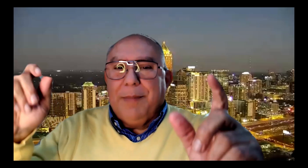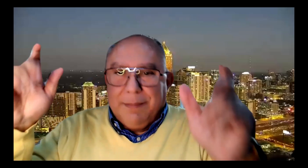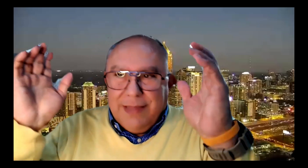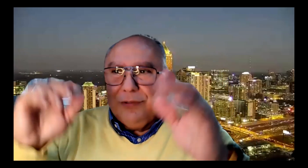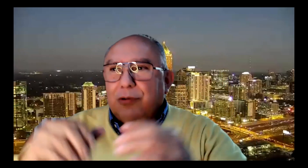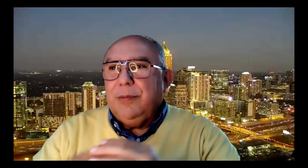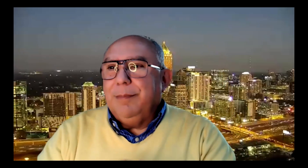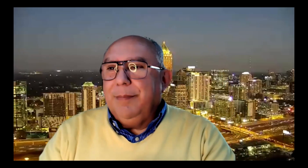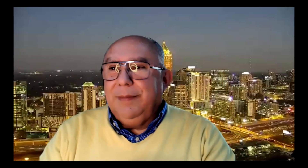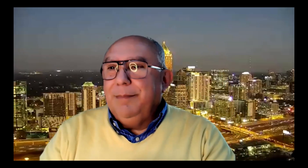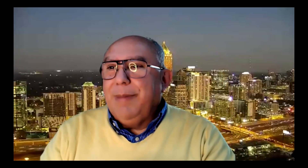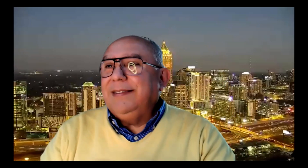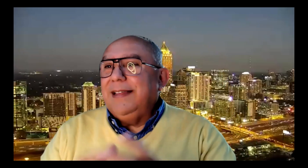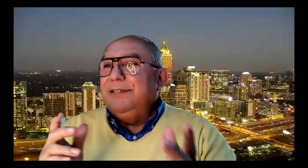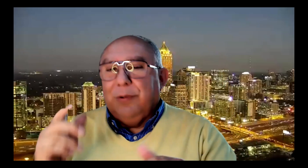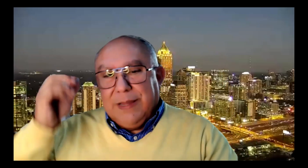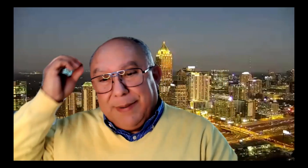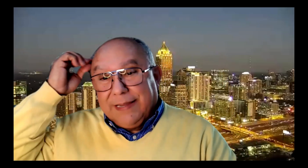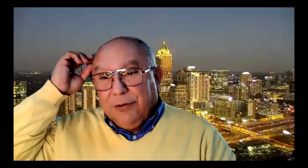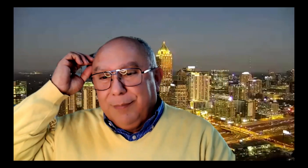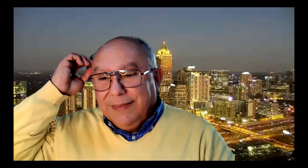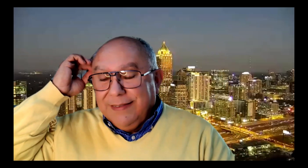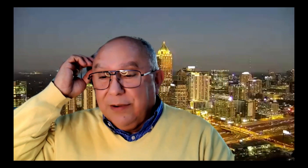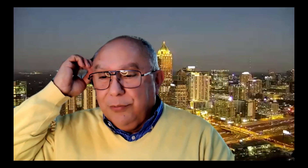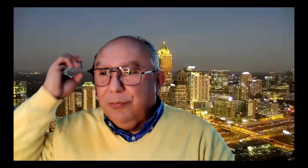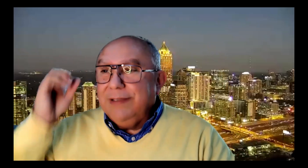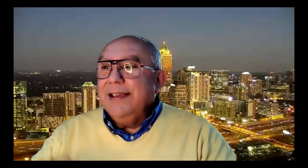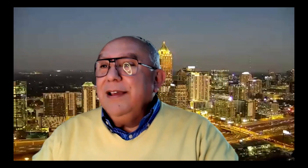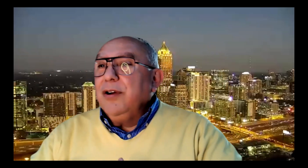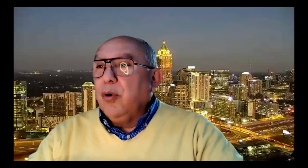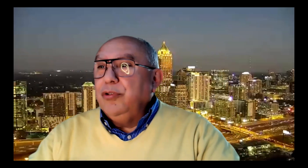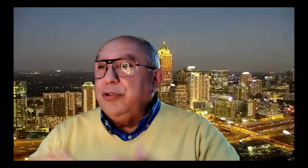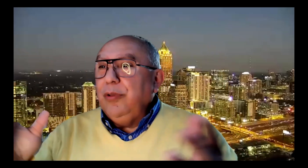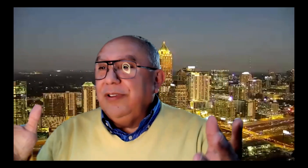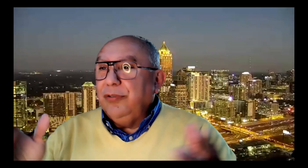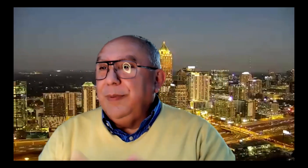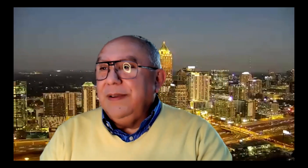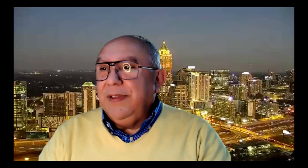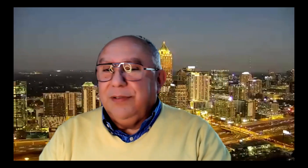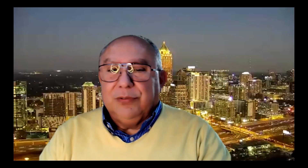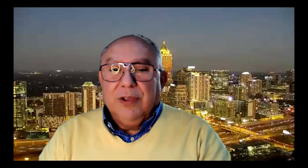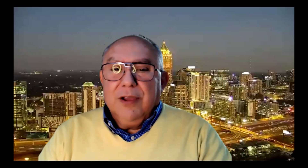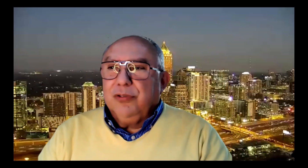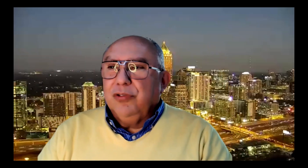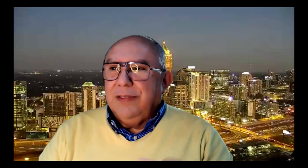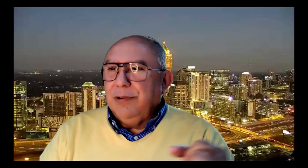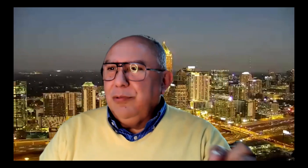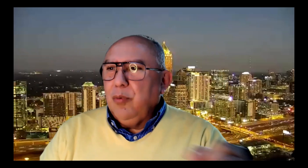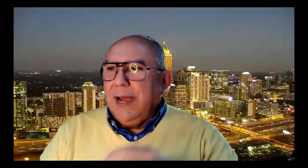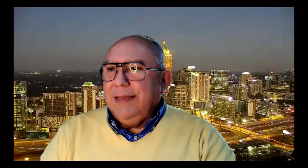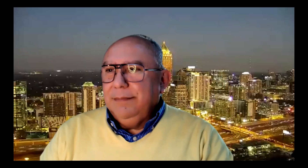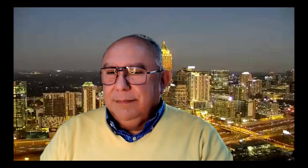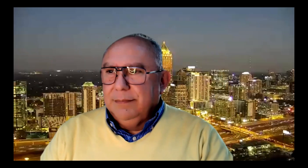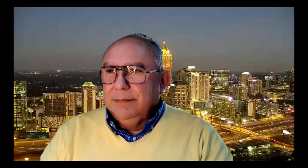un nombramiento basta y sobra para que los manden de cónsules con todos esos beneficios. Sucedió